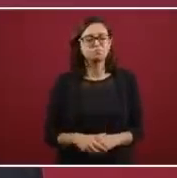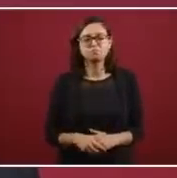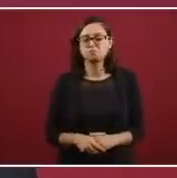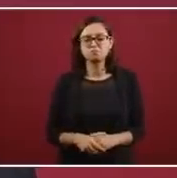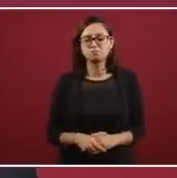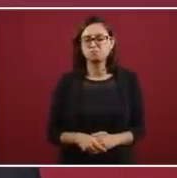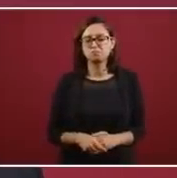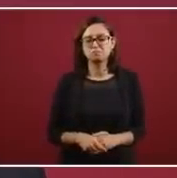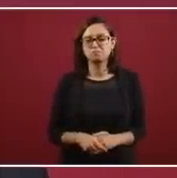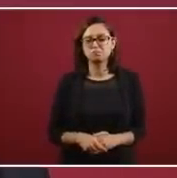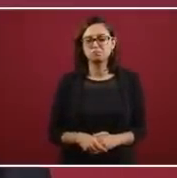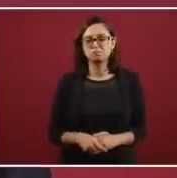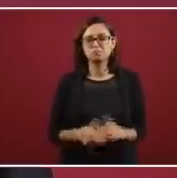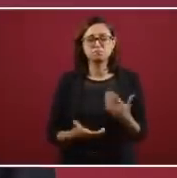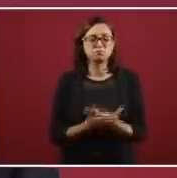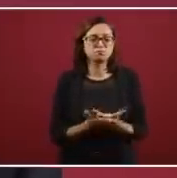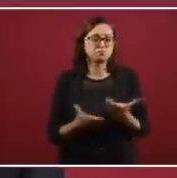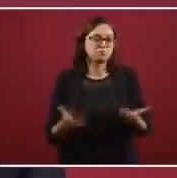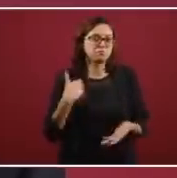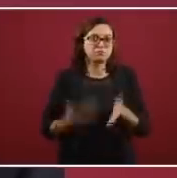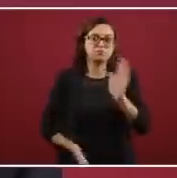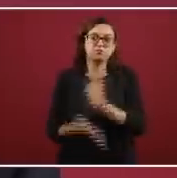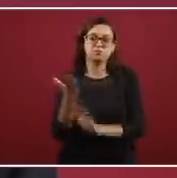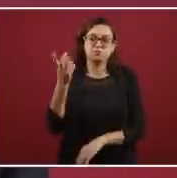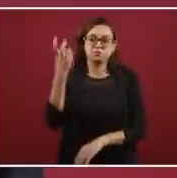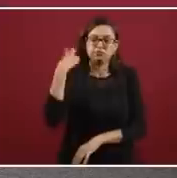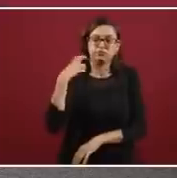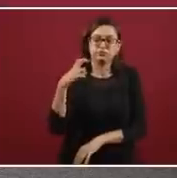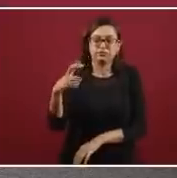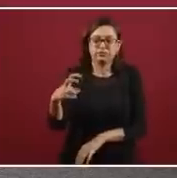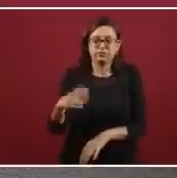ahora en esta gira porque